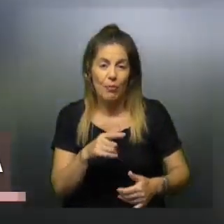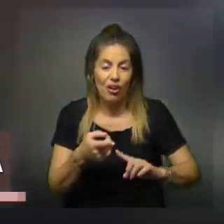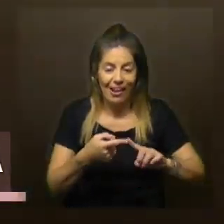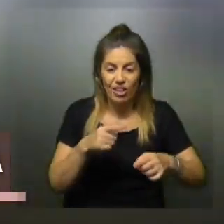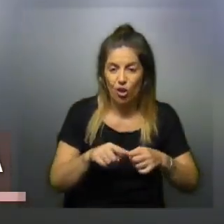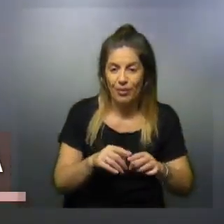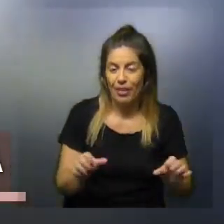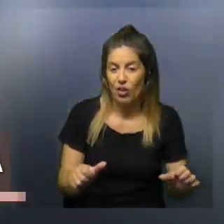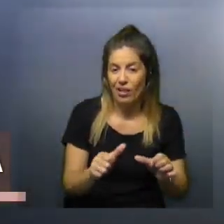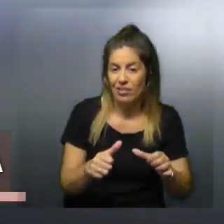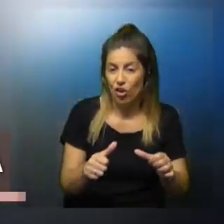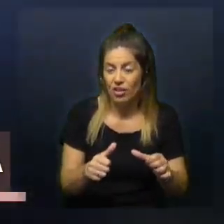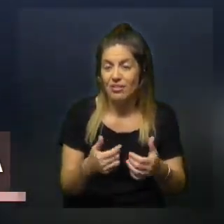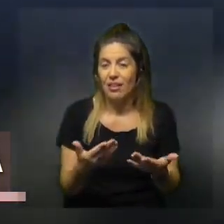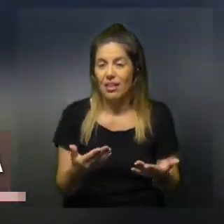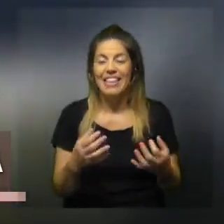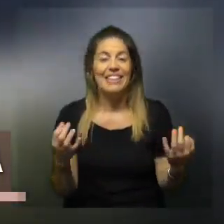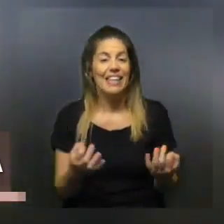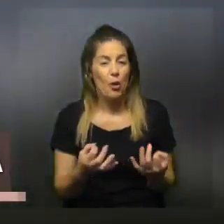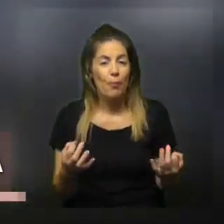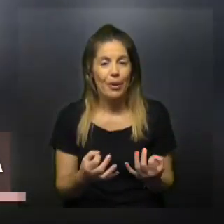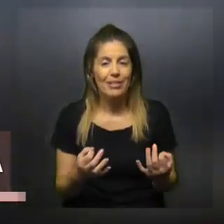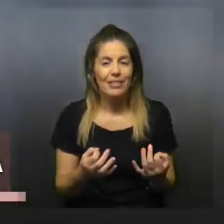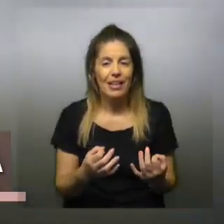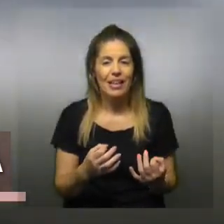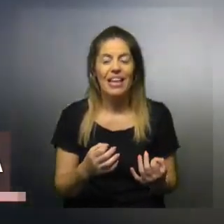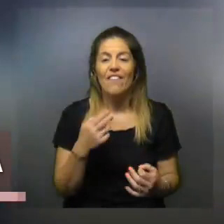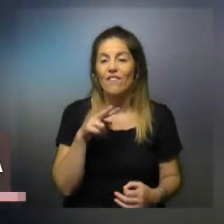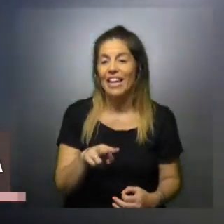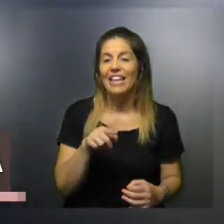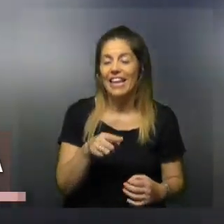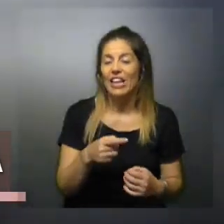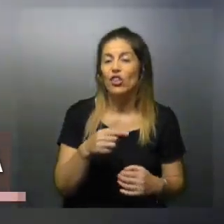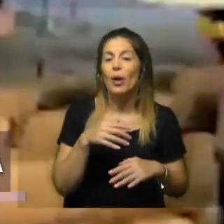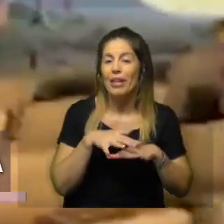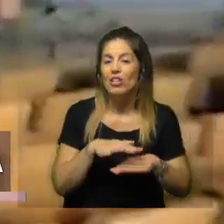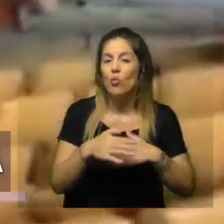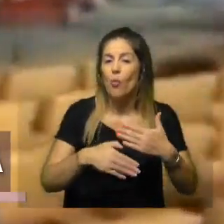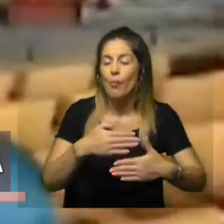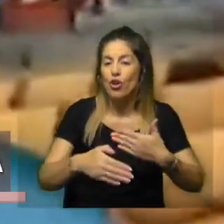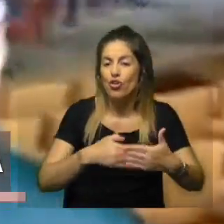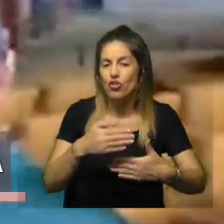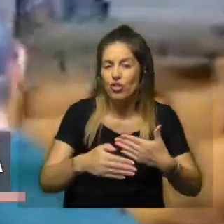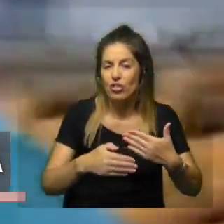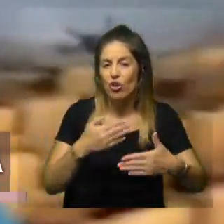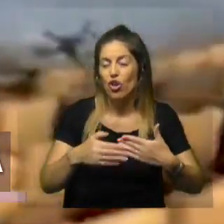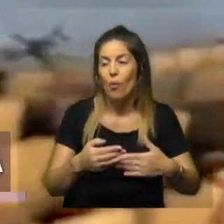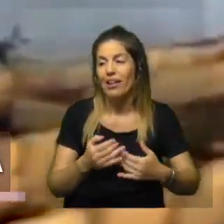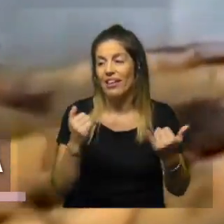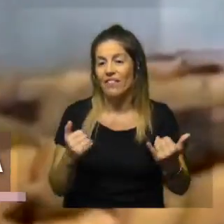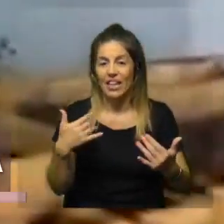estos asuntos. Y particularmente tener presente de que esto es parte de un proceso global, de un proceso que viene, que tiene tiempo y